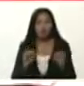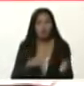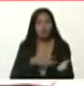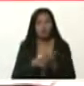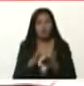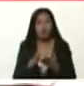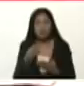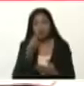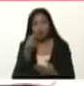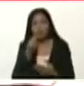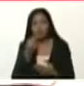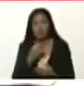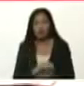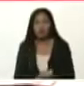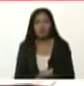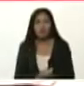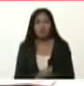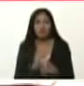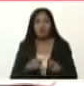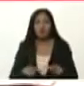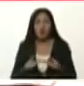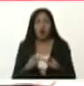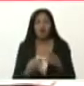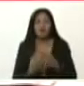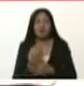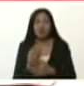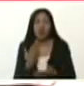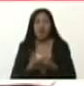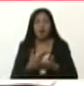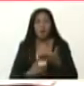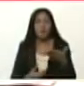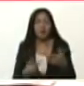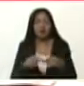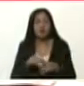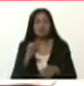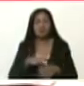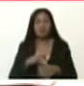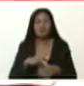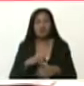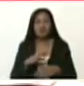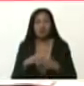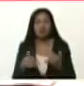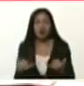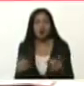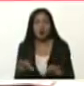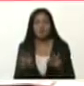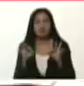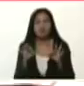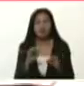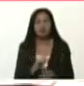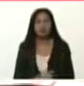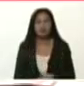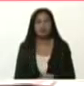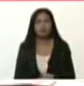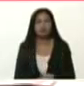soberanía alimentaria en las entidades federales. Se propone la creación de un fondo especial